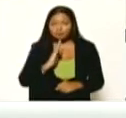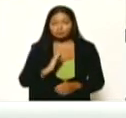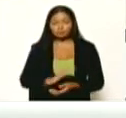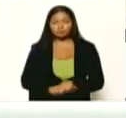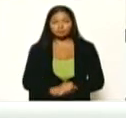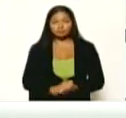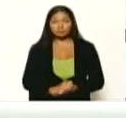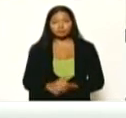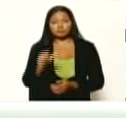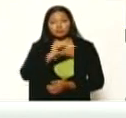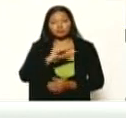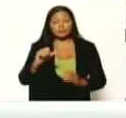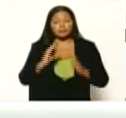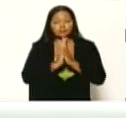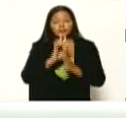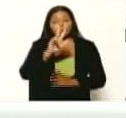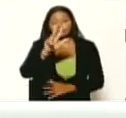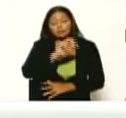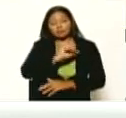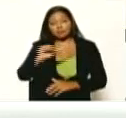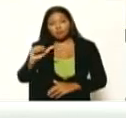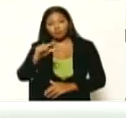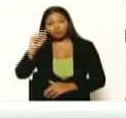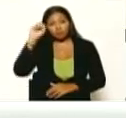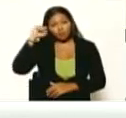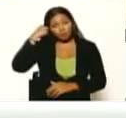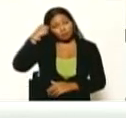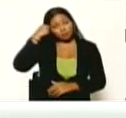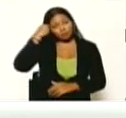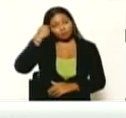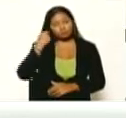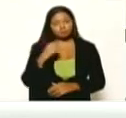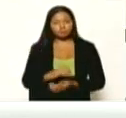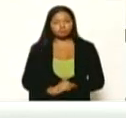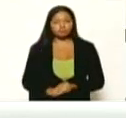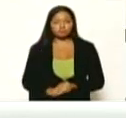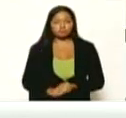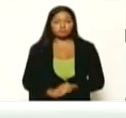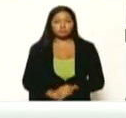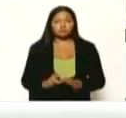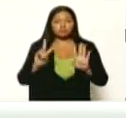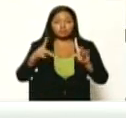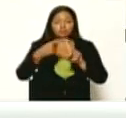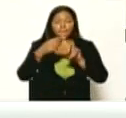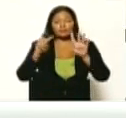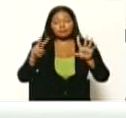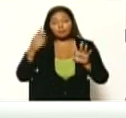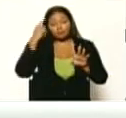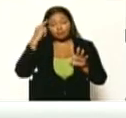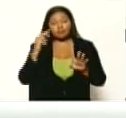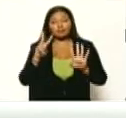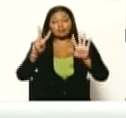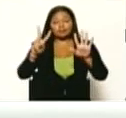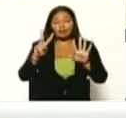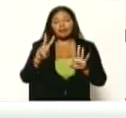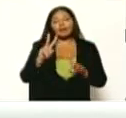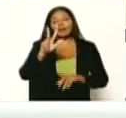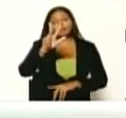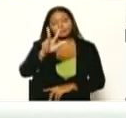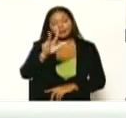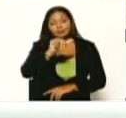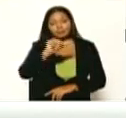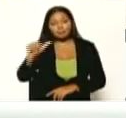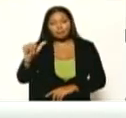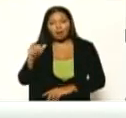aplicamos en la Semana Santa 3 semanas, recuerden ustedes, del 7 de cuarentena. Y luego de la